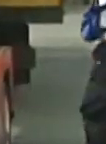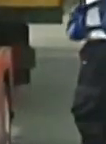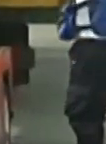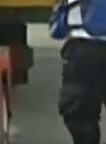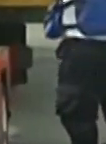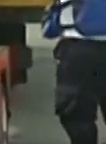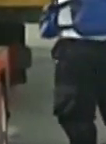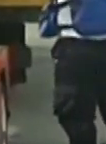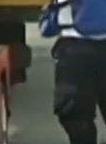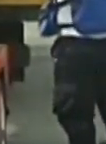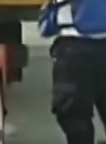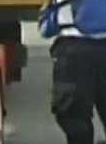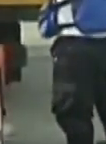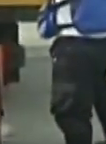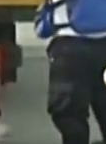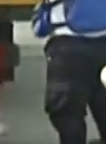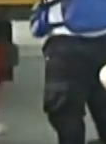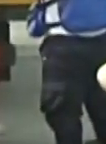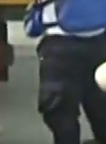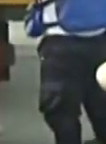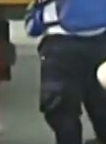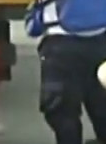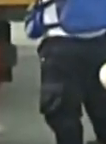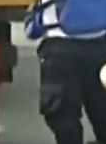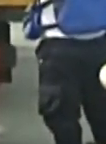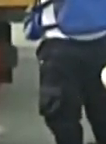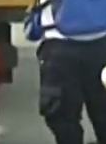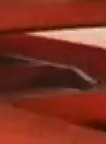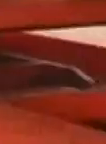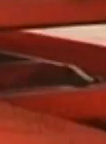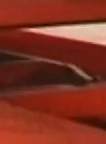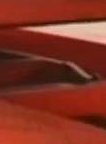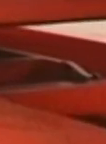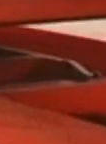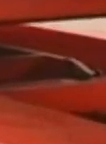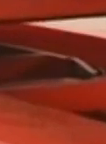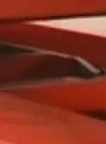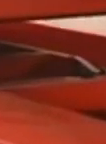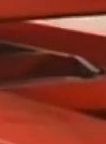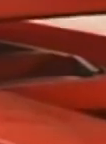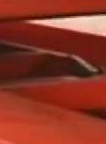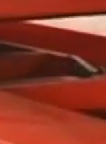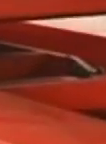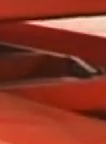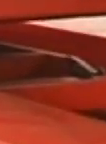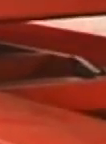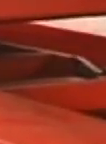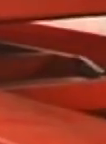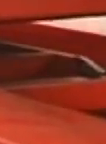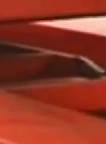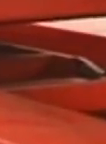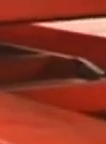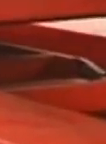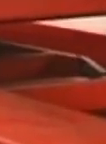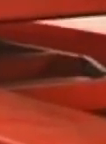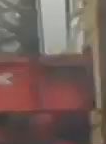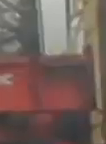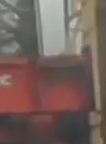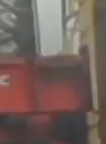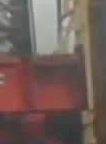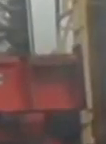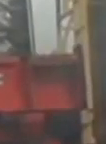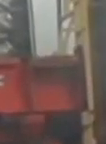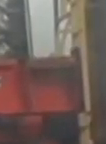el adecuado uso de estos implementos que están llegando al país. Para la República Bolivariana de Venezuela es bien importante este